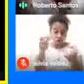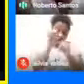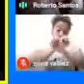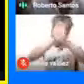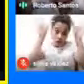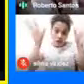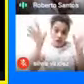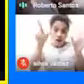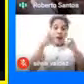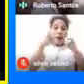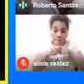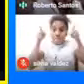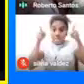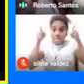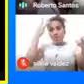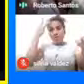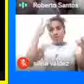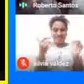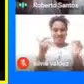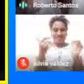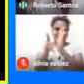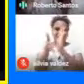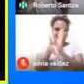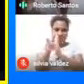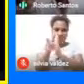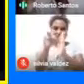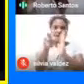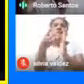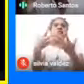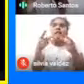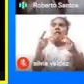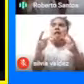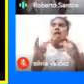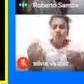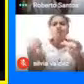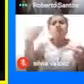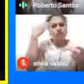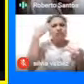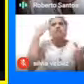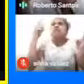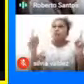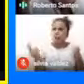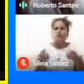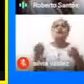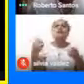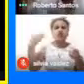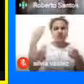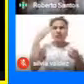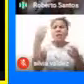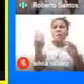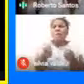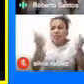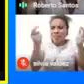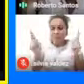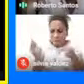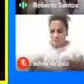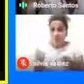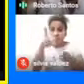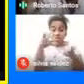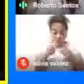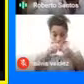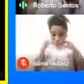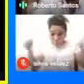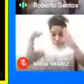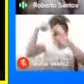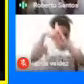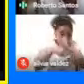Ampliar Porque esto Que estamos Diciendo Es tan rápido Y es tan corto Y es tan sintético Y si ustedes Quieren ampliar Estos